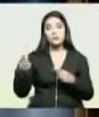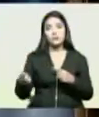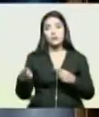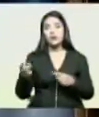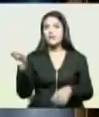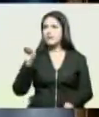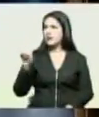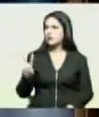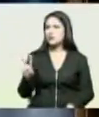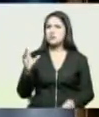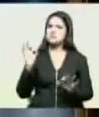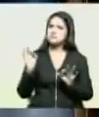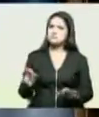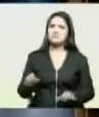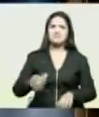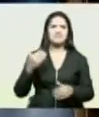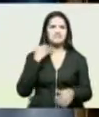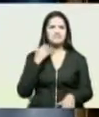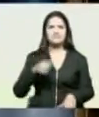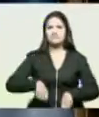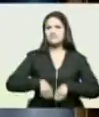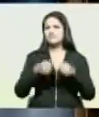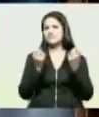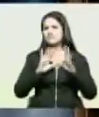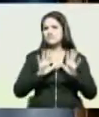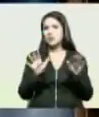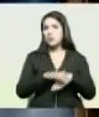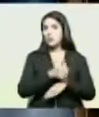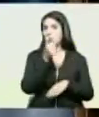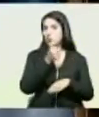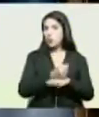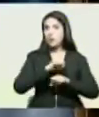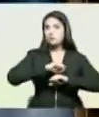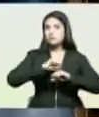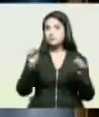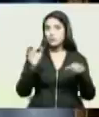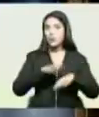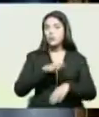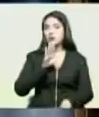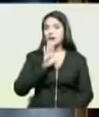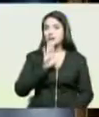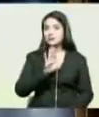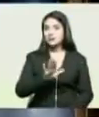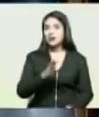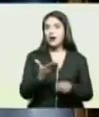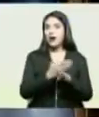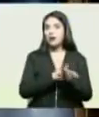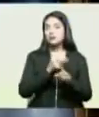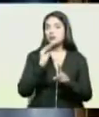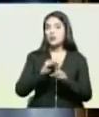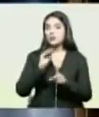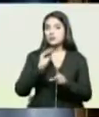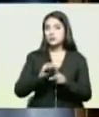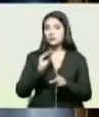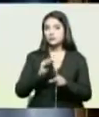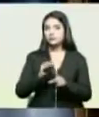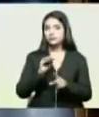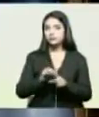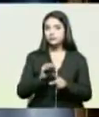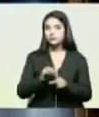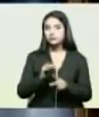Venezuela prácticamente quebrada y arruinada producto de bombardeos, porque así lo preanunció el